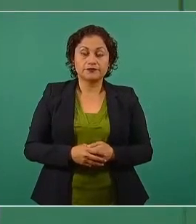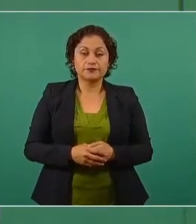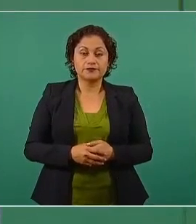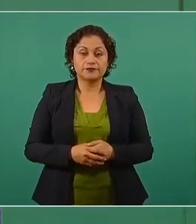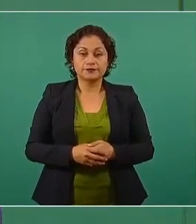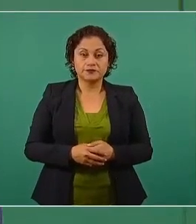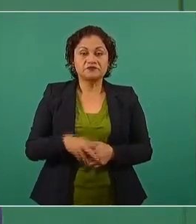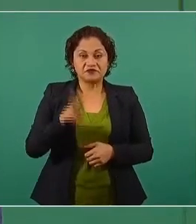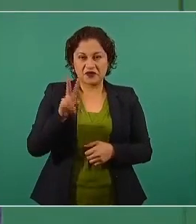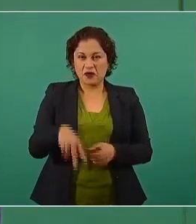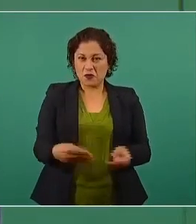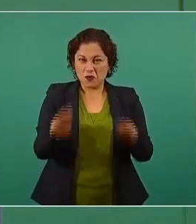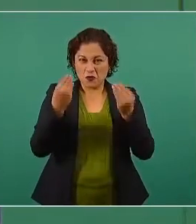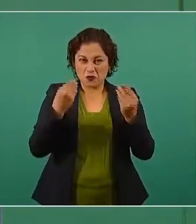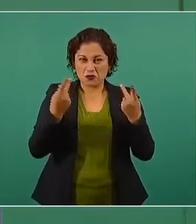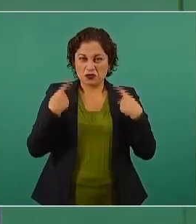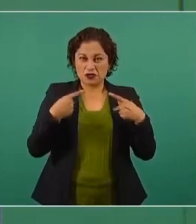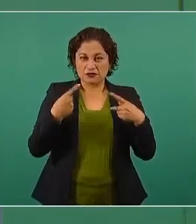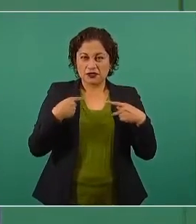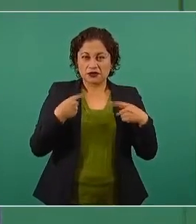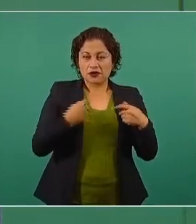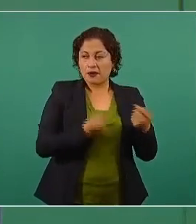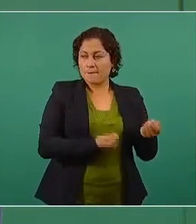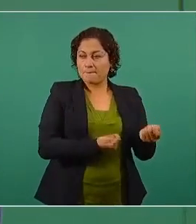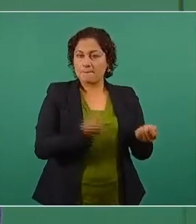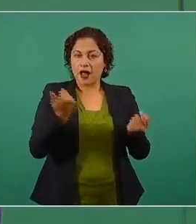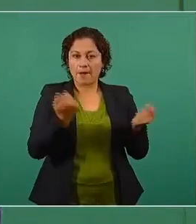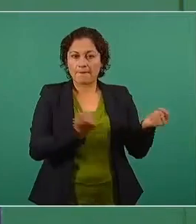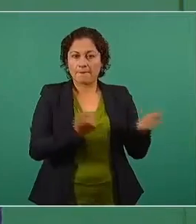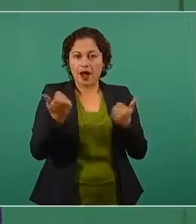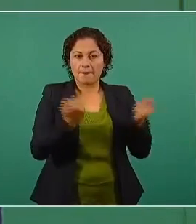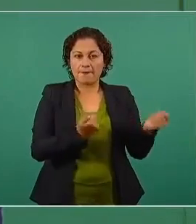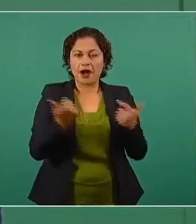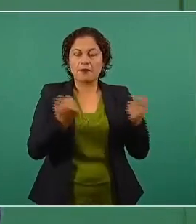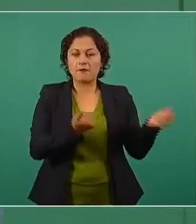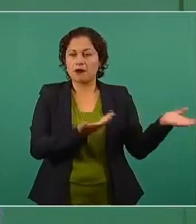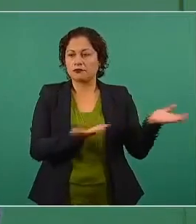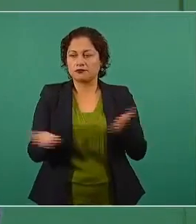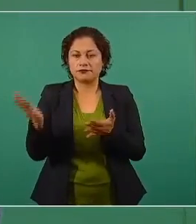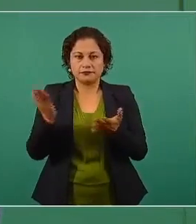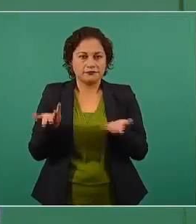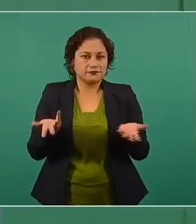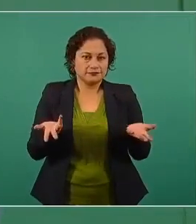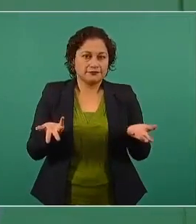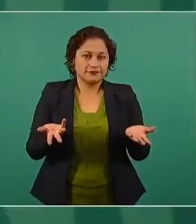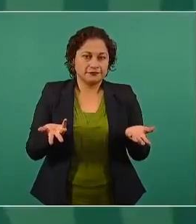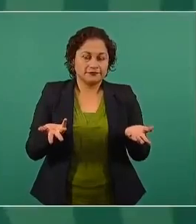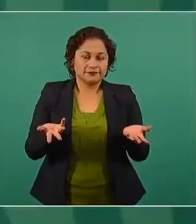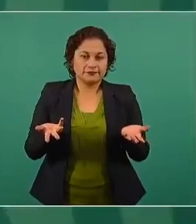de récord histórico. Ya